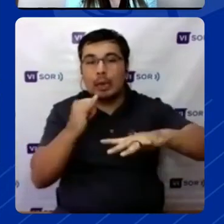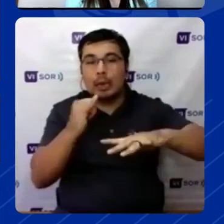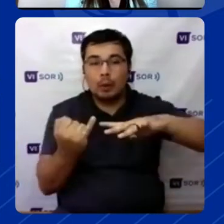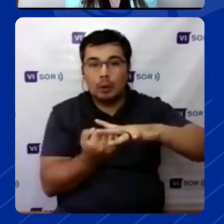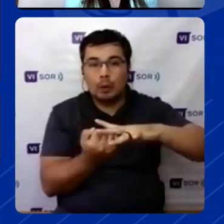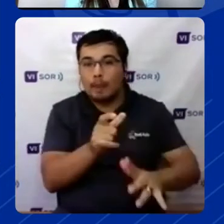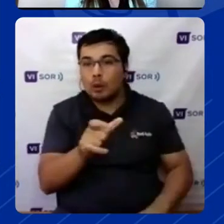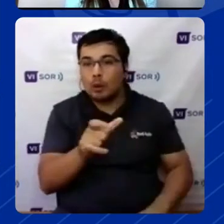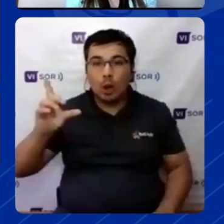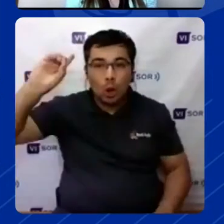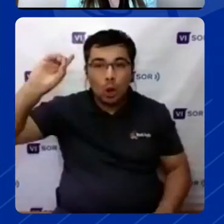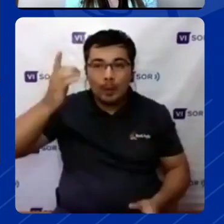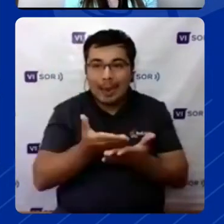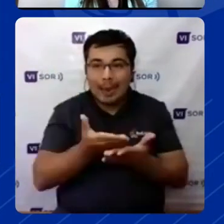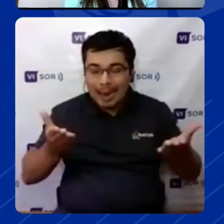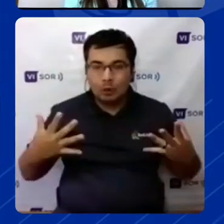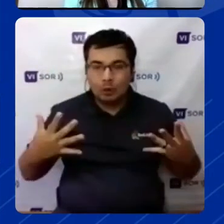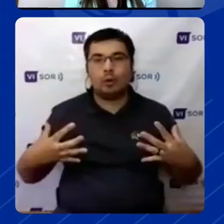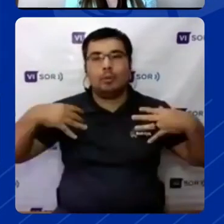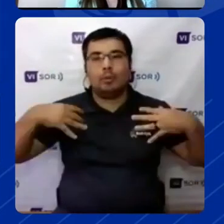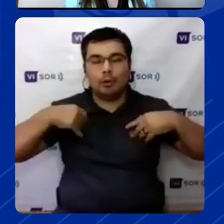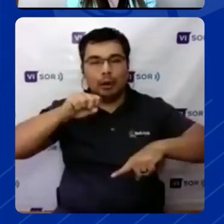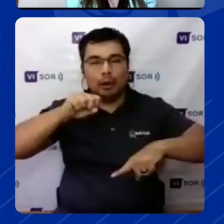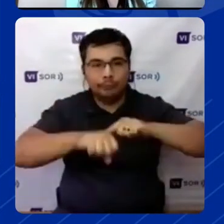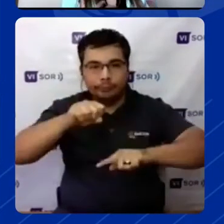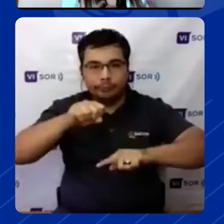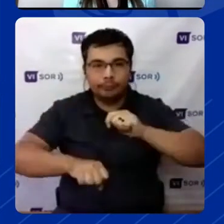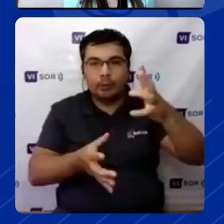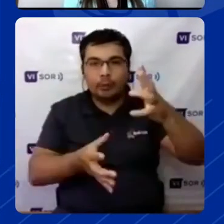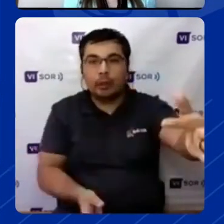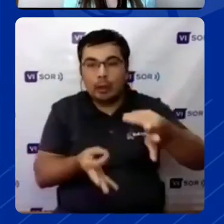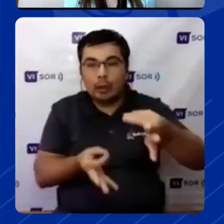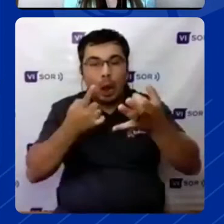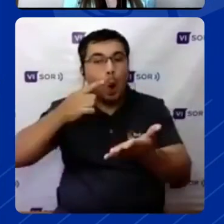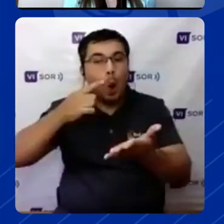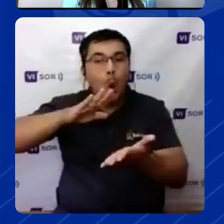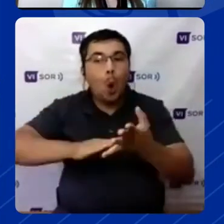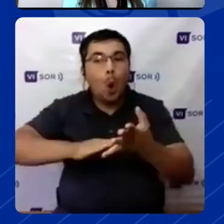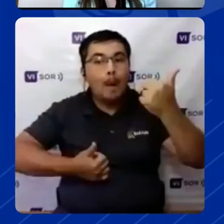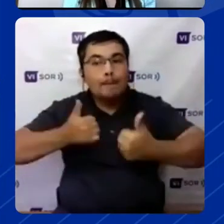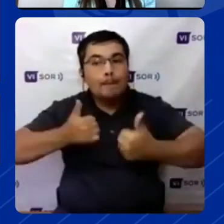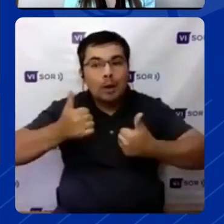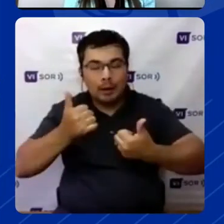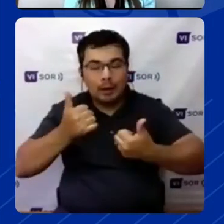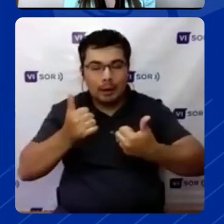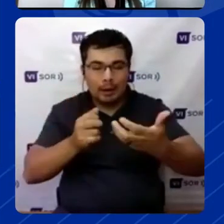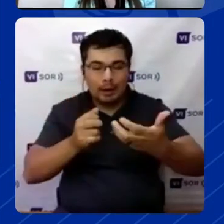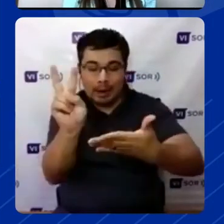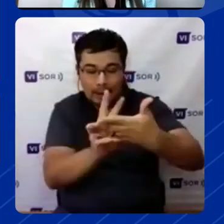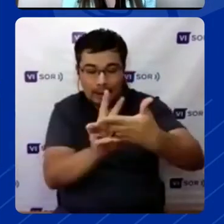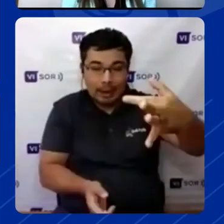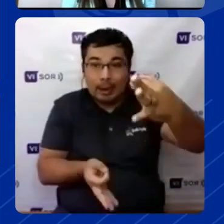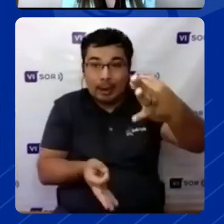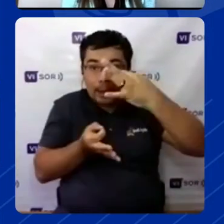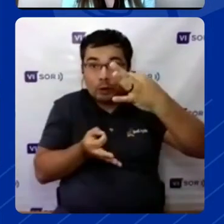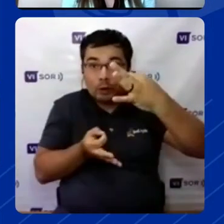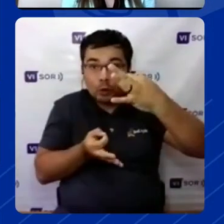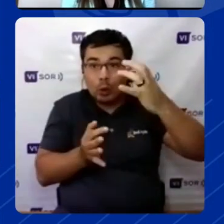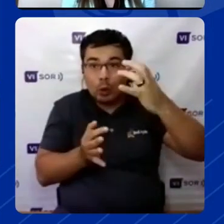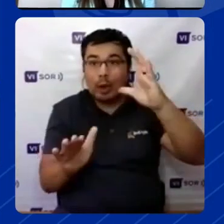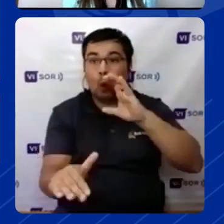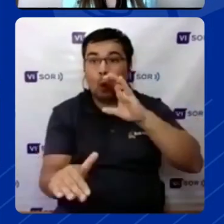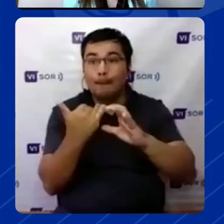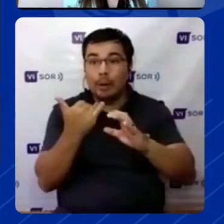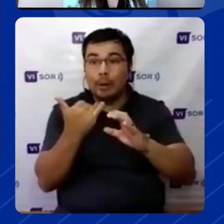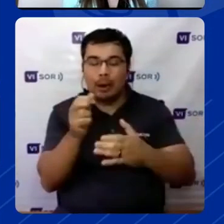y quienes comprueban que el texto que nos envían desde adaptación efectivamente esté en lectura fácil. Y es